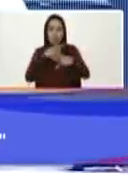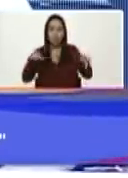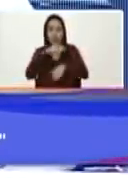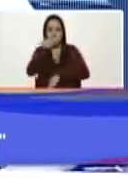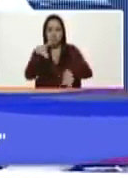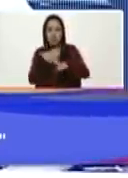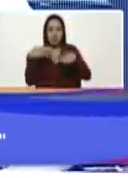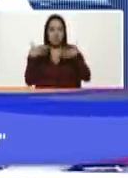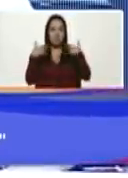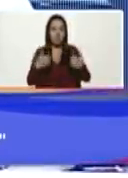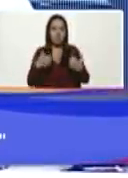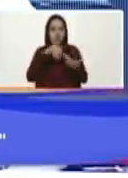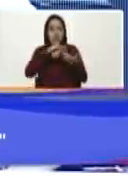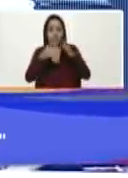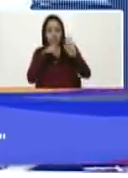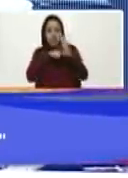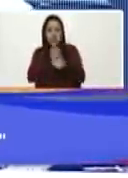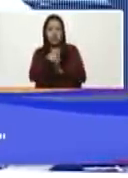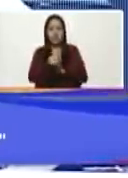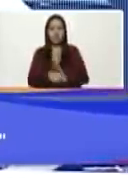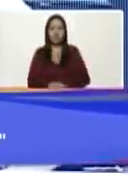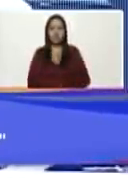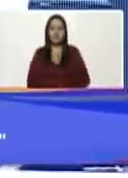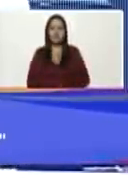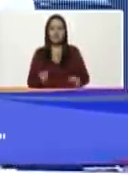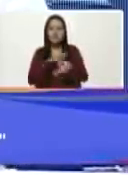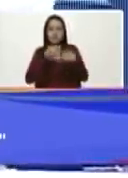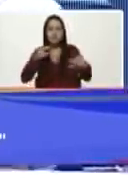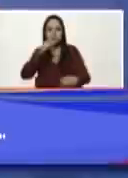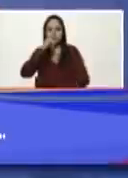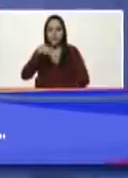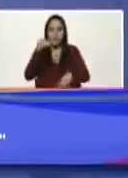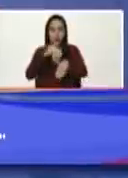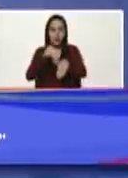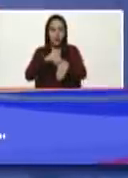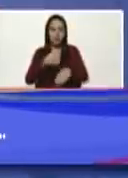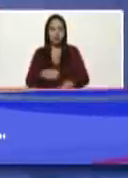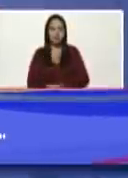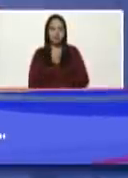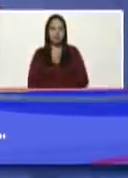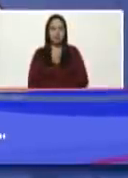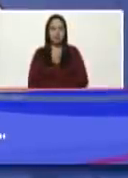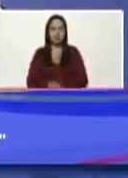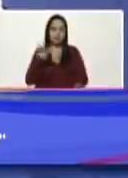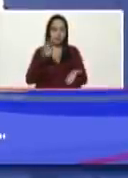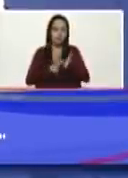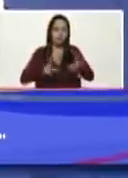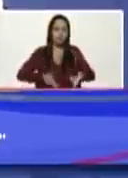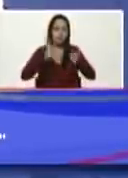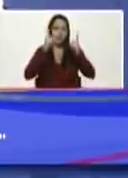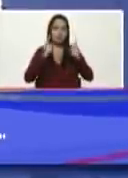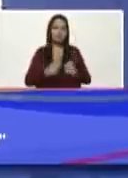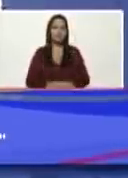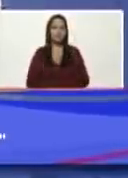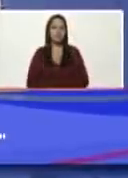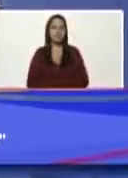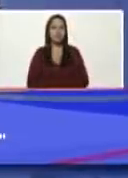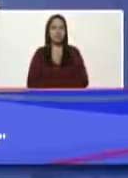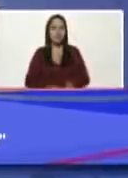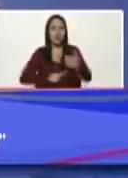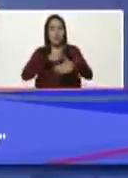Salud y en Barrio Adentro, presidente. Extraordinaria noticia para nosotros. Correcto, cúmplase. Ese es el